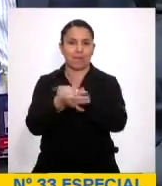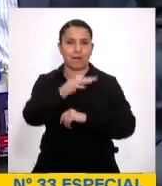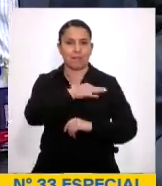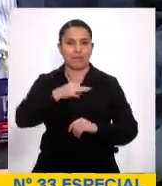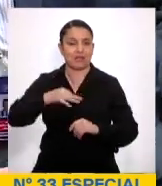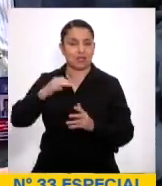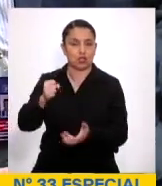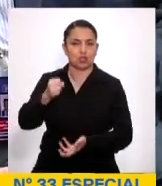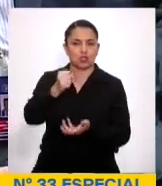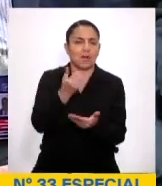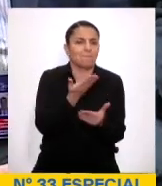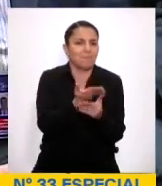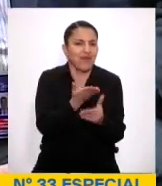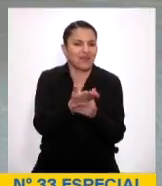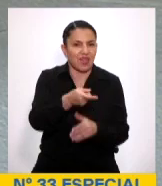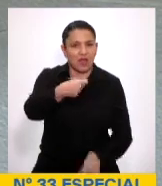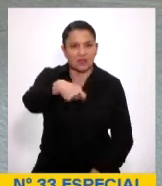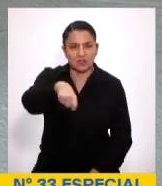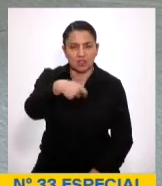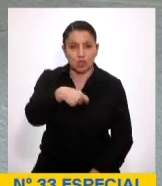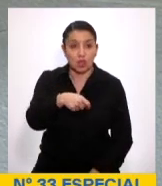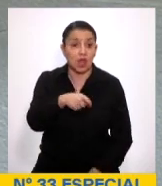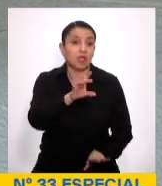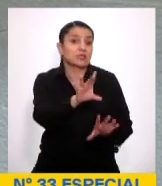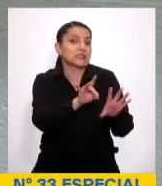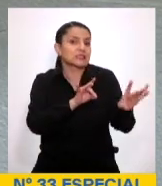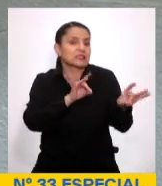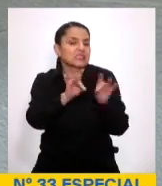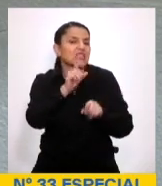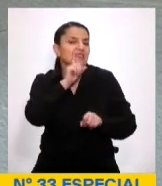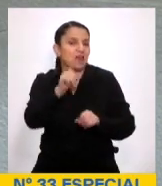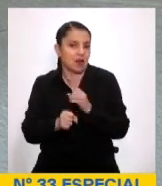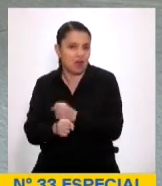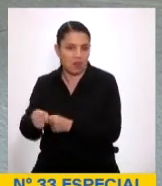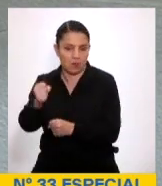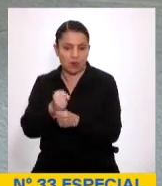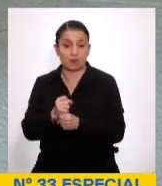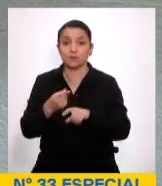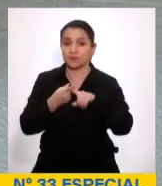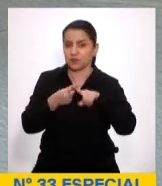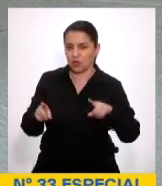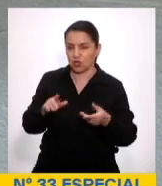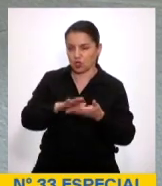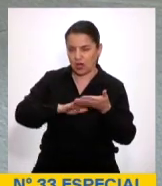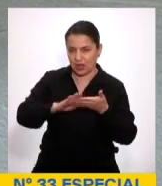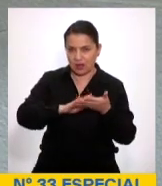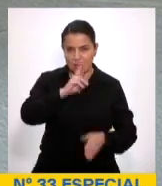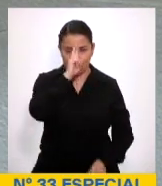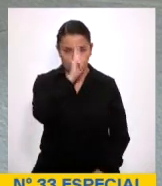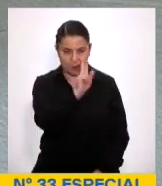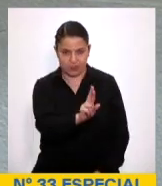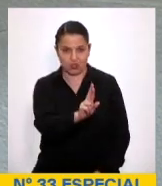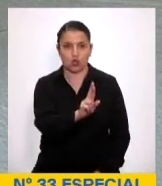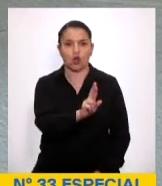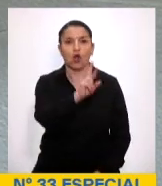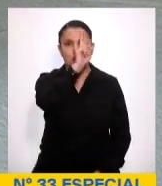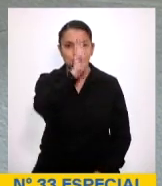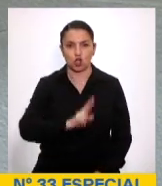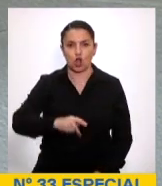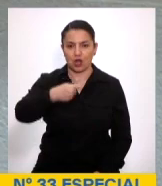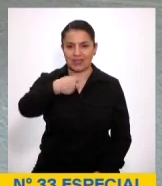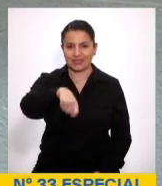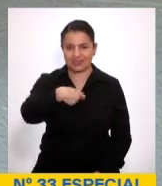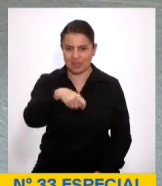pedía a los senadores le propusieran nombres para reemplazarlo otro ejemplo de este respeto al rol del senado en su calidad de